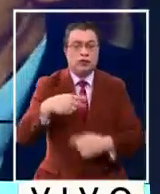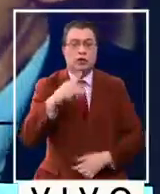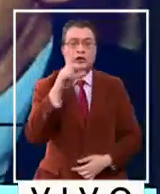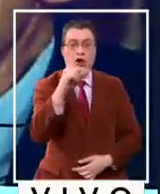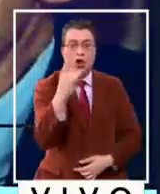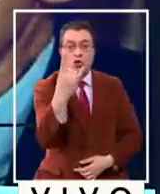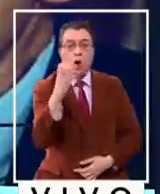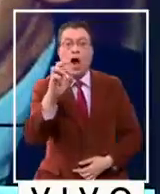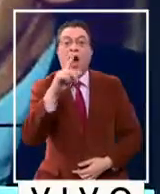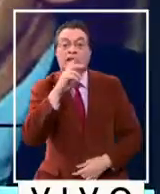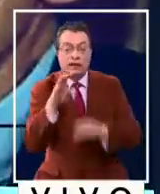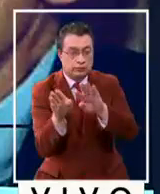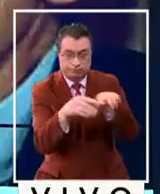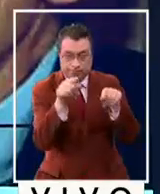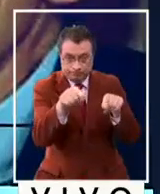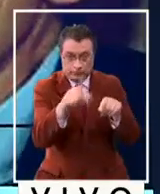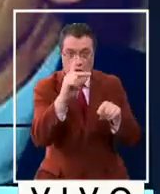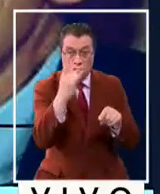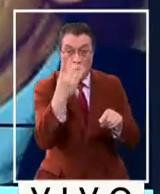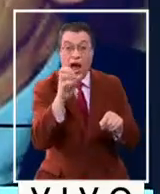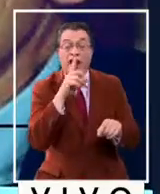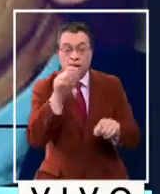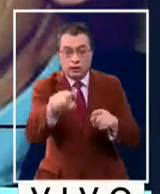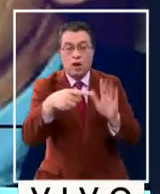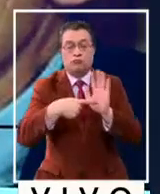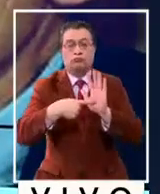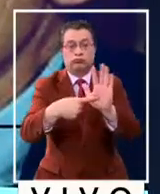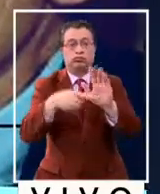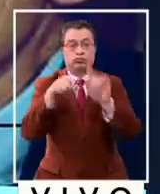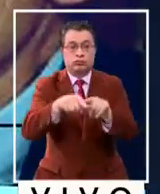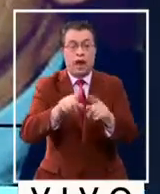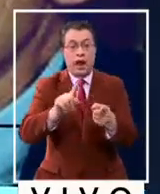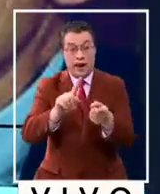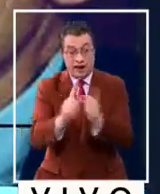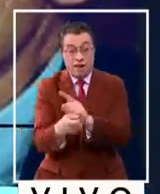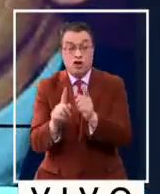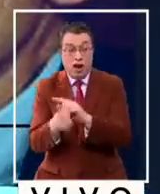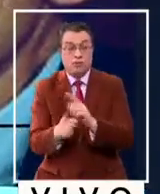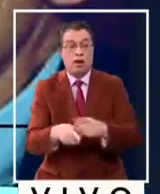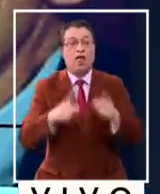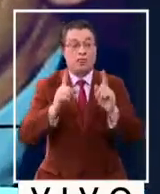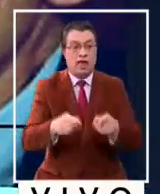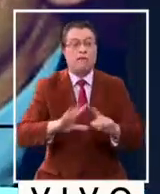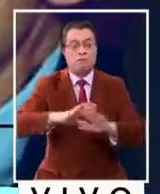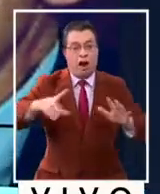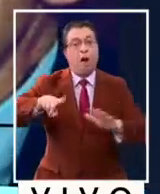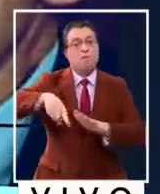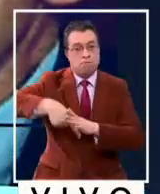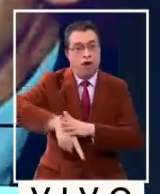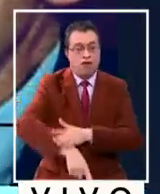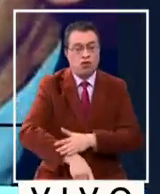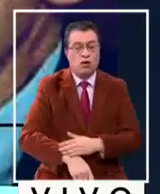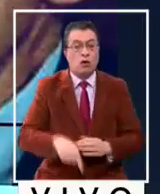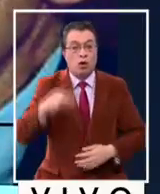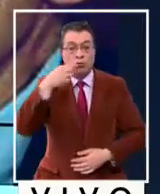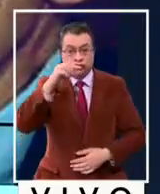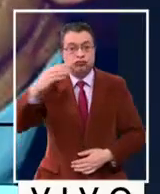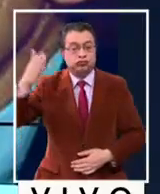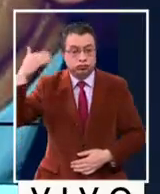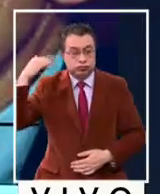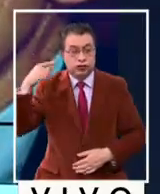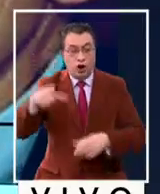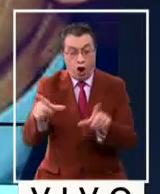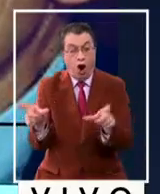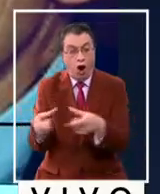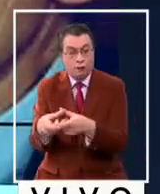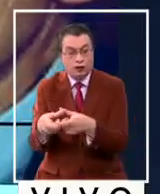Duarte, su caso es el fiel reflejo de que los cambios tienen que ser mucho más profundos. Hace un par de días, el